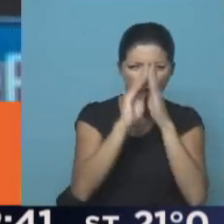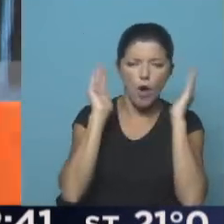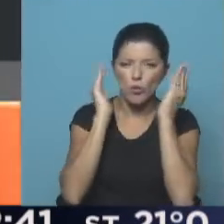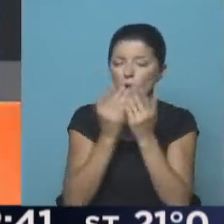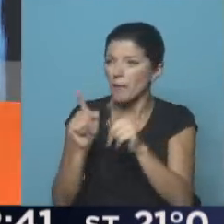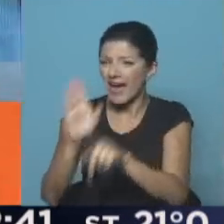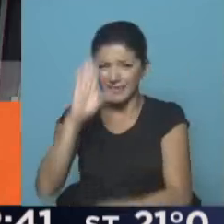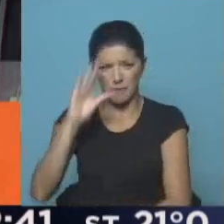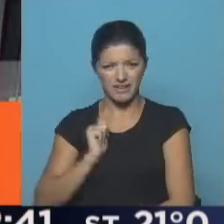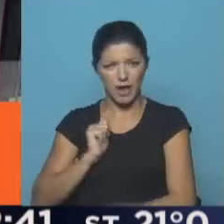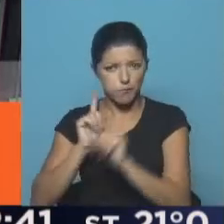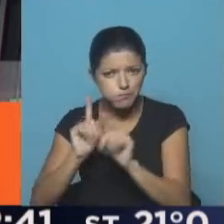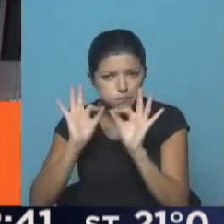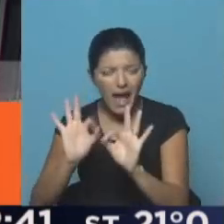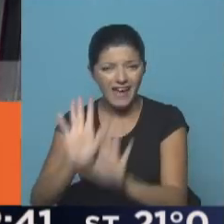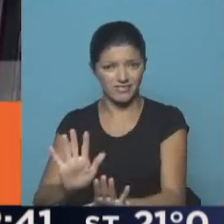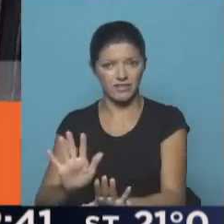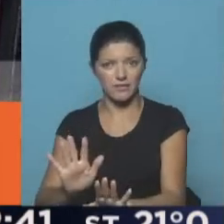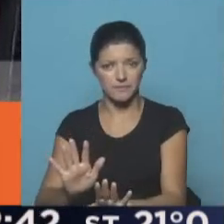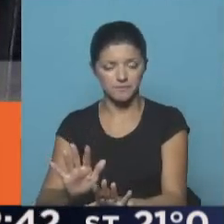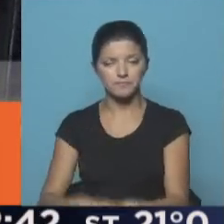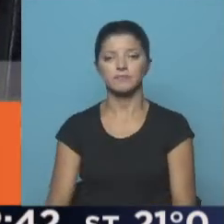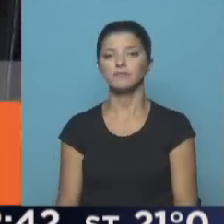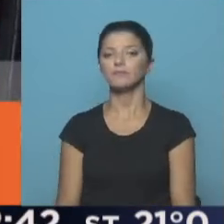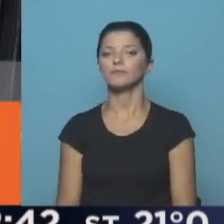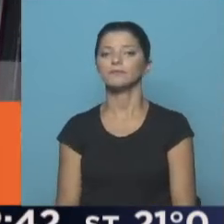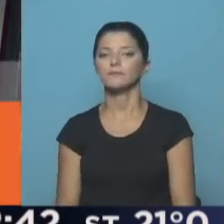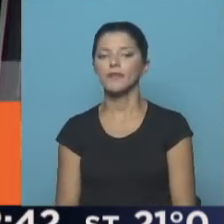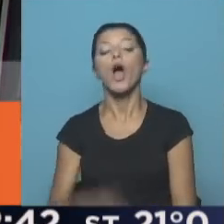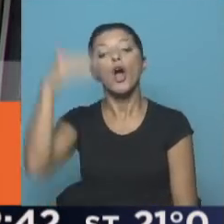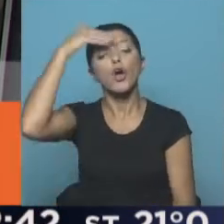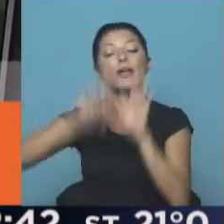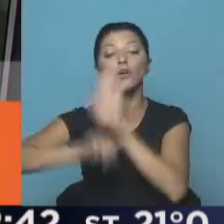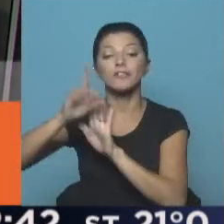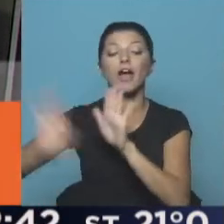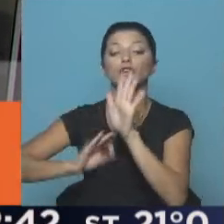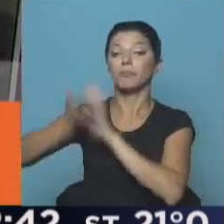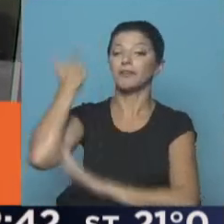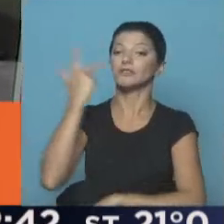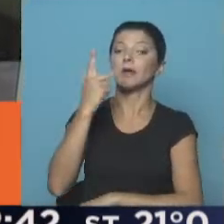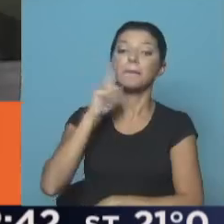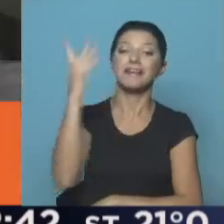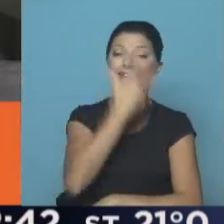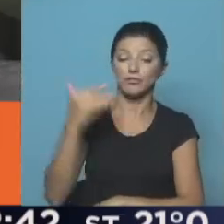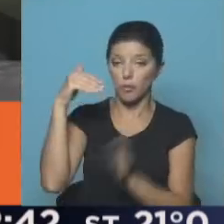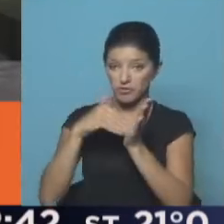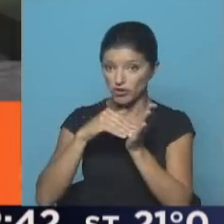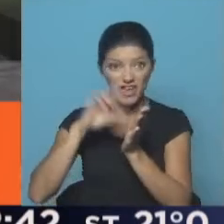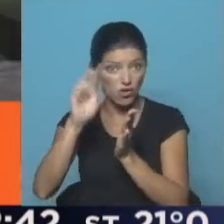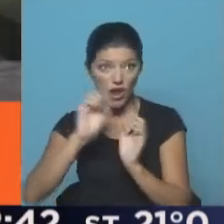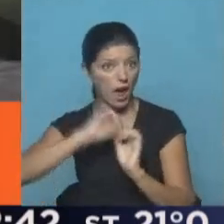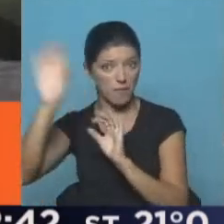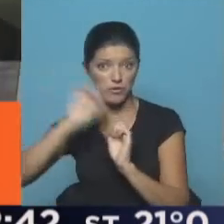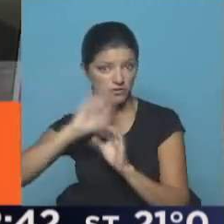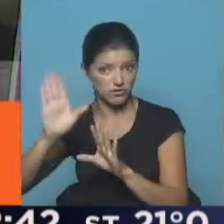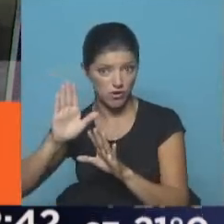militar que le permite las exportaciones de Corea del Norte el año pasado fueron 3.500 millones de dólares, nada. Son las mismas que las de